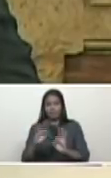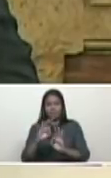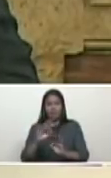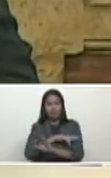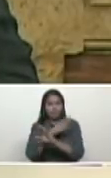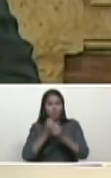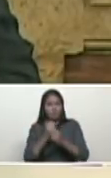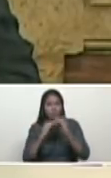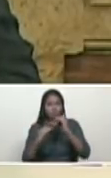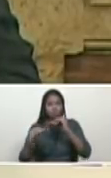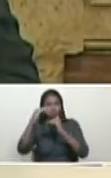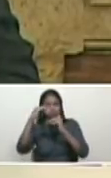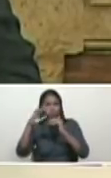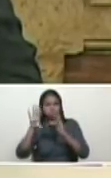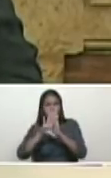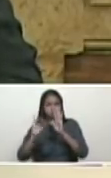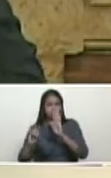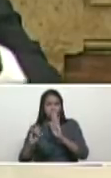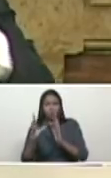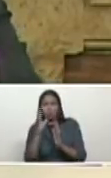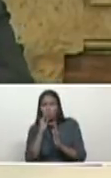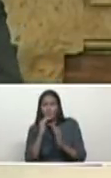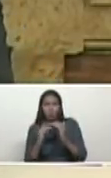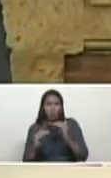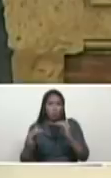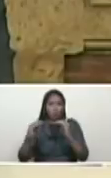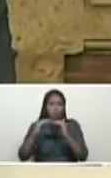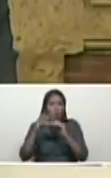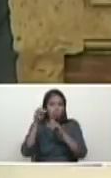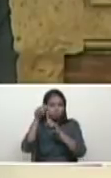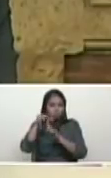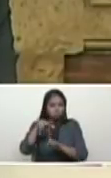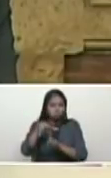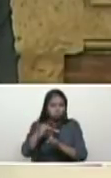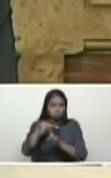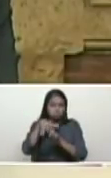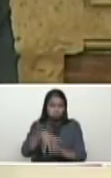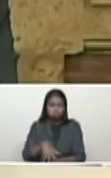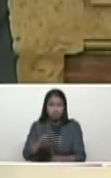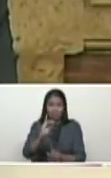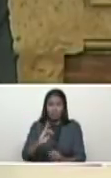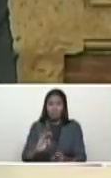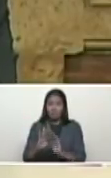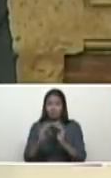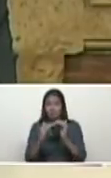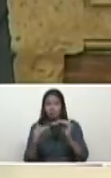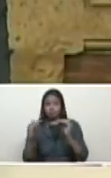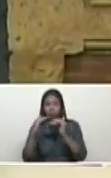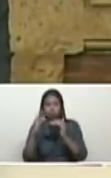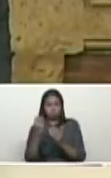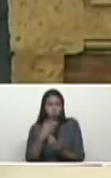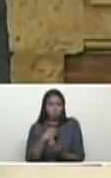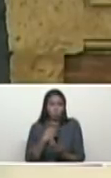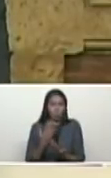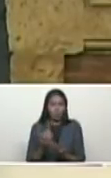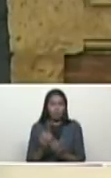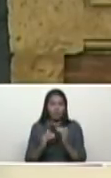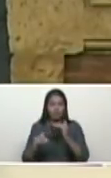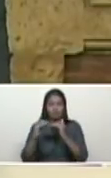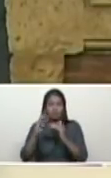del estado nosotros estamos todos los poderes estados subordinados la constituyente poder premio y potenciar yo supremo de la república